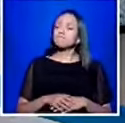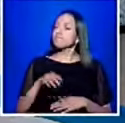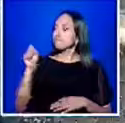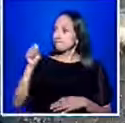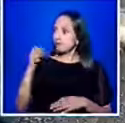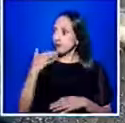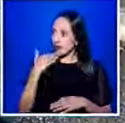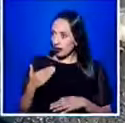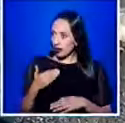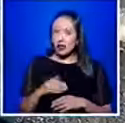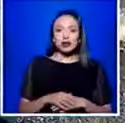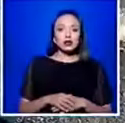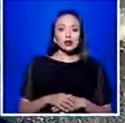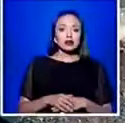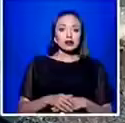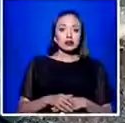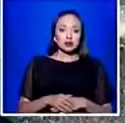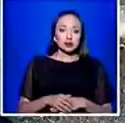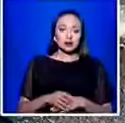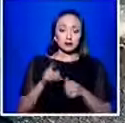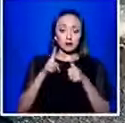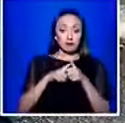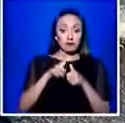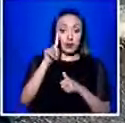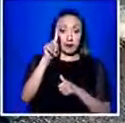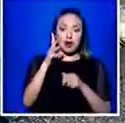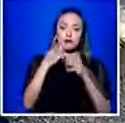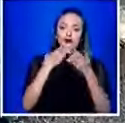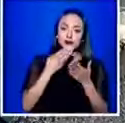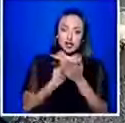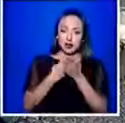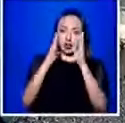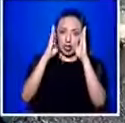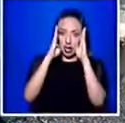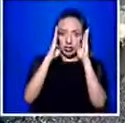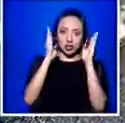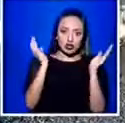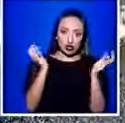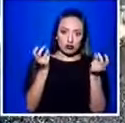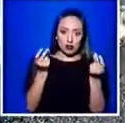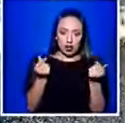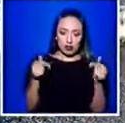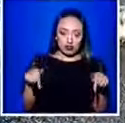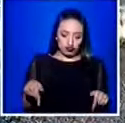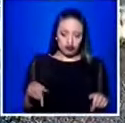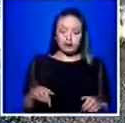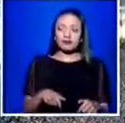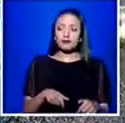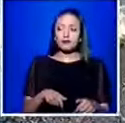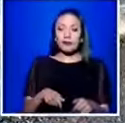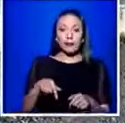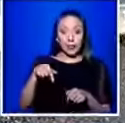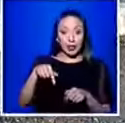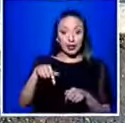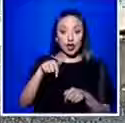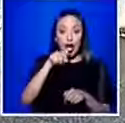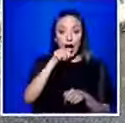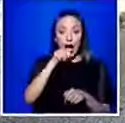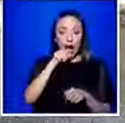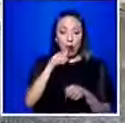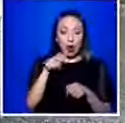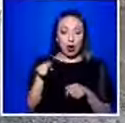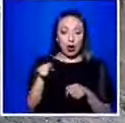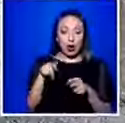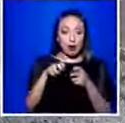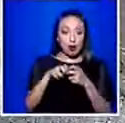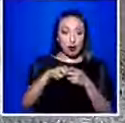Buenos días, Alejandra. Primero, les agradezco mucho su atención oportuna e inmediata. Les quiero comentar que esta fuga